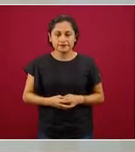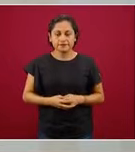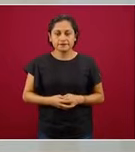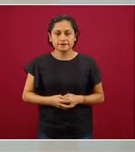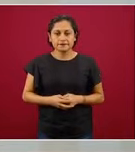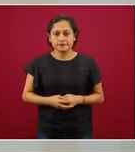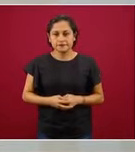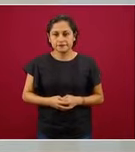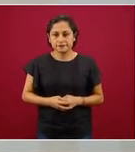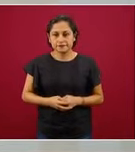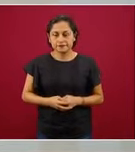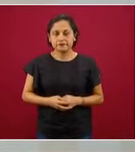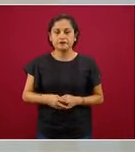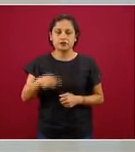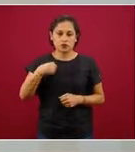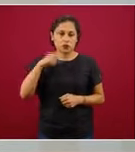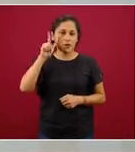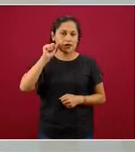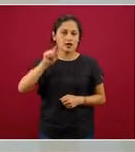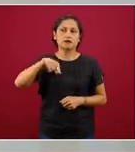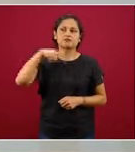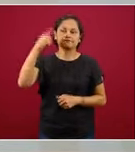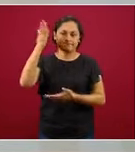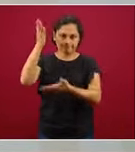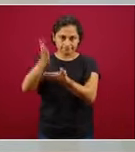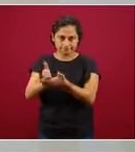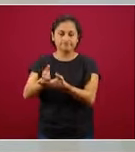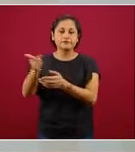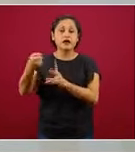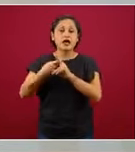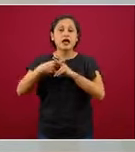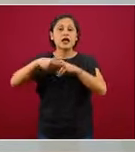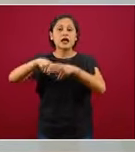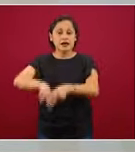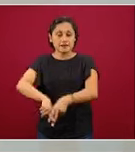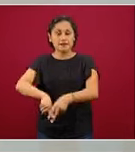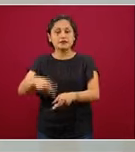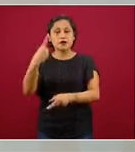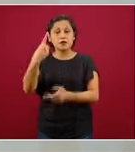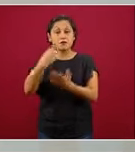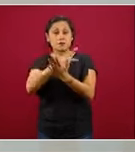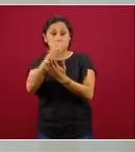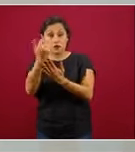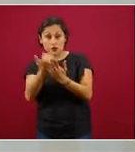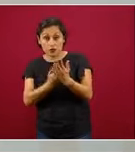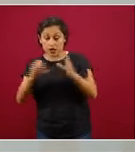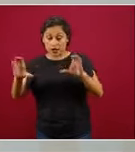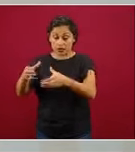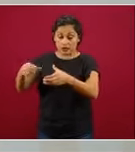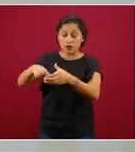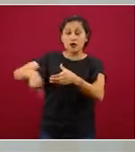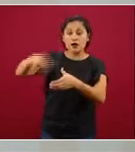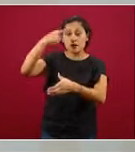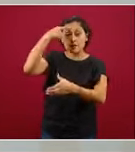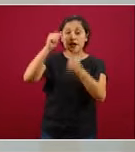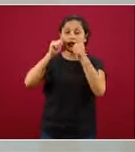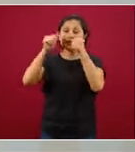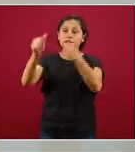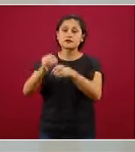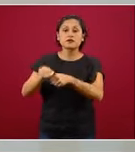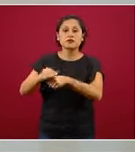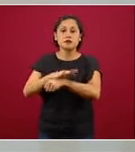vamos a establecer el arranque de una iniciativa de acción comunitaria para COVID, y lo vamos a hacer en